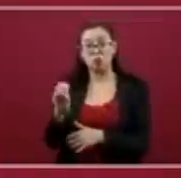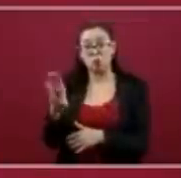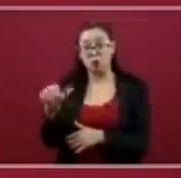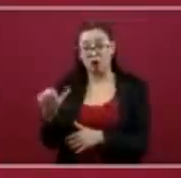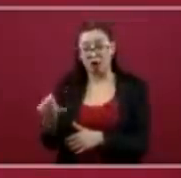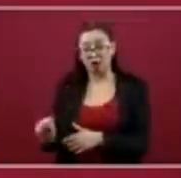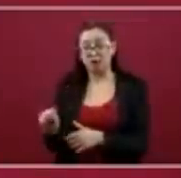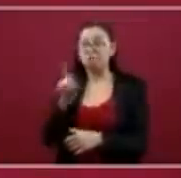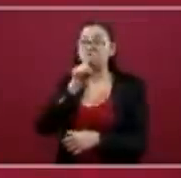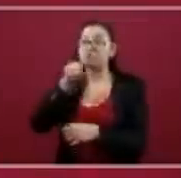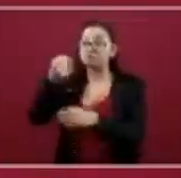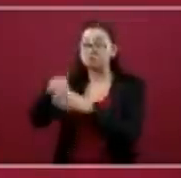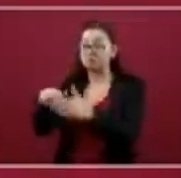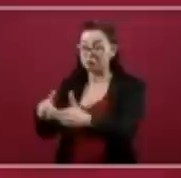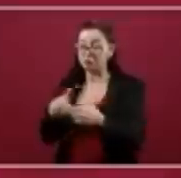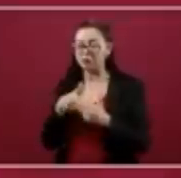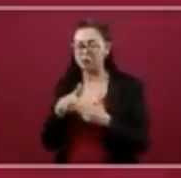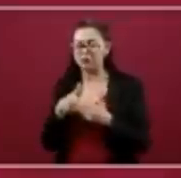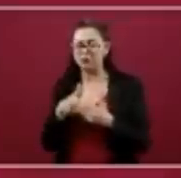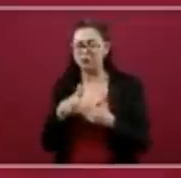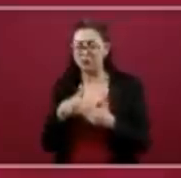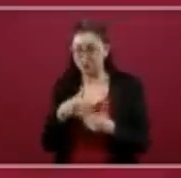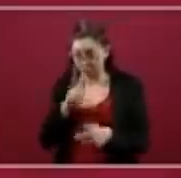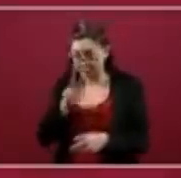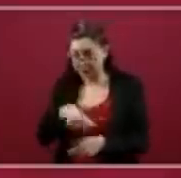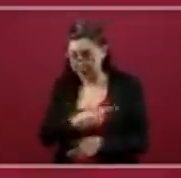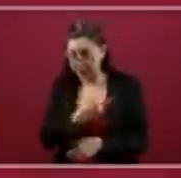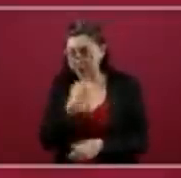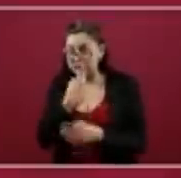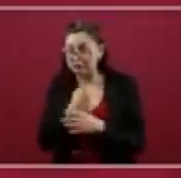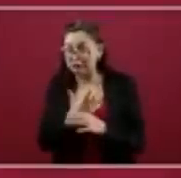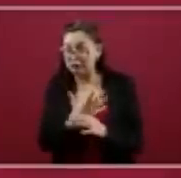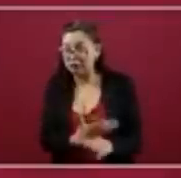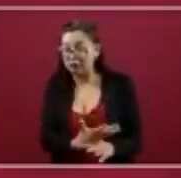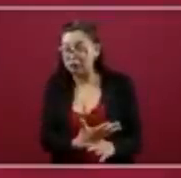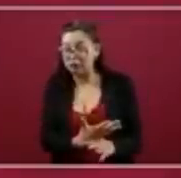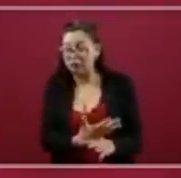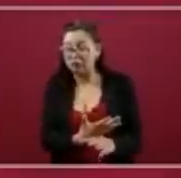se va a